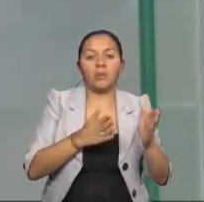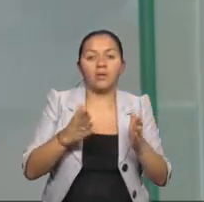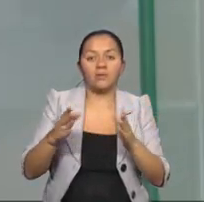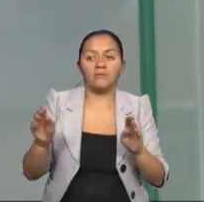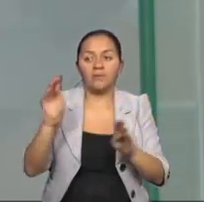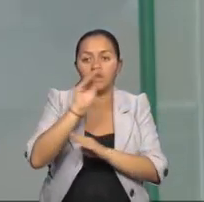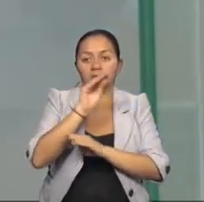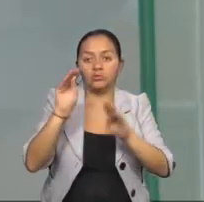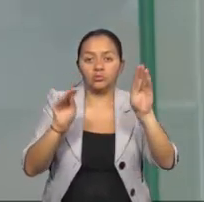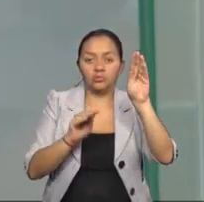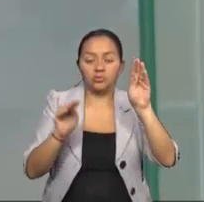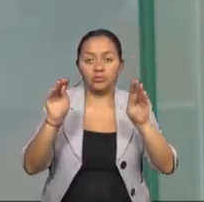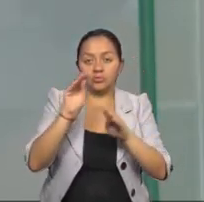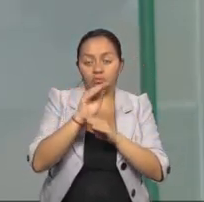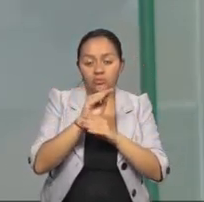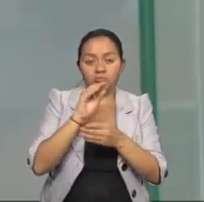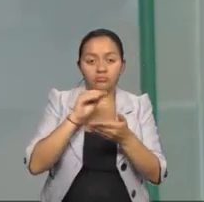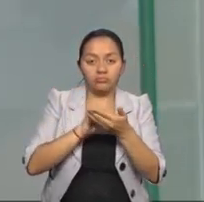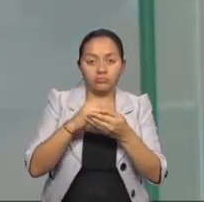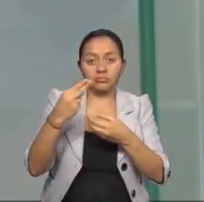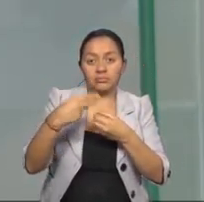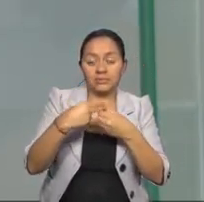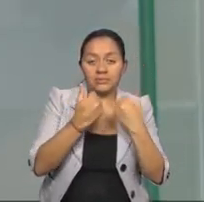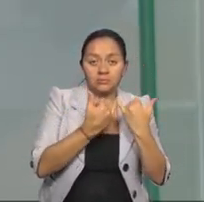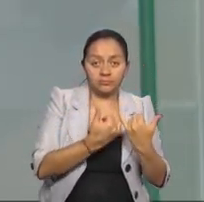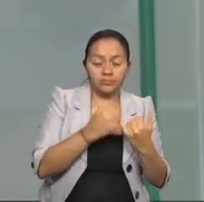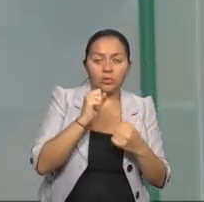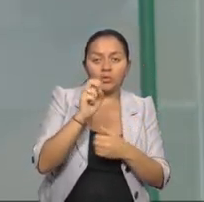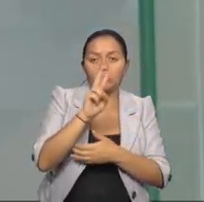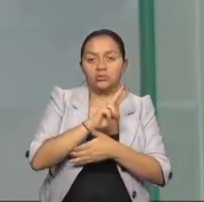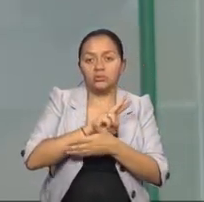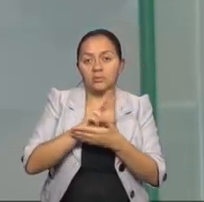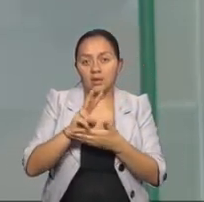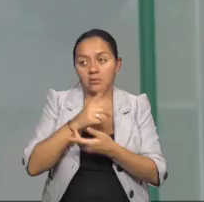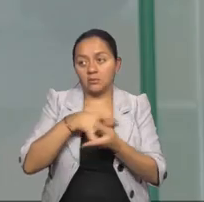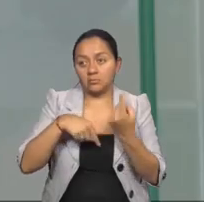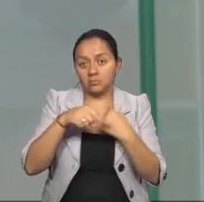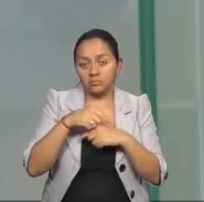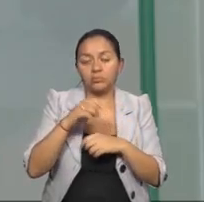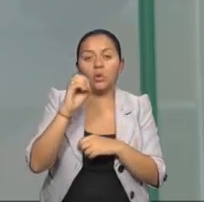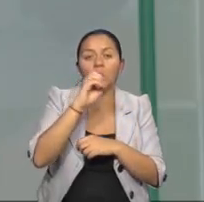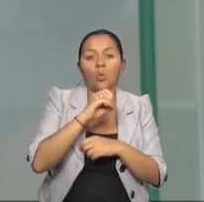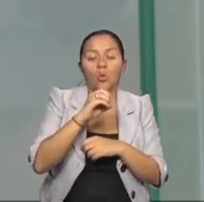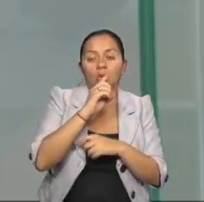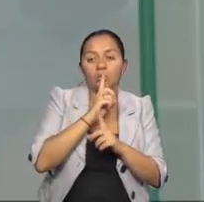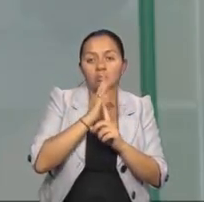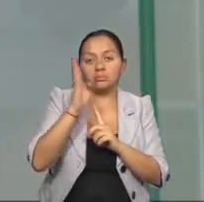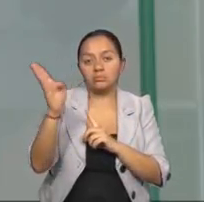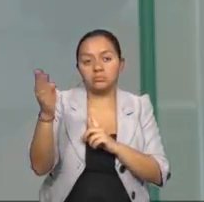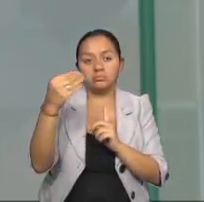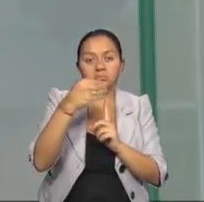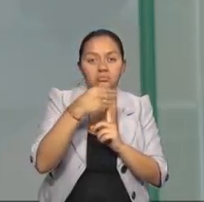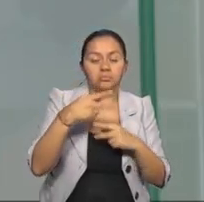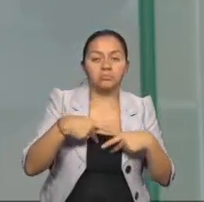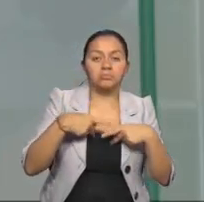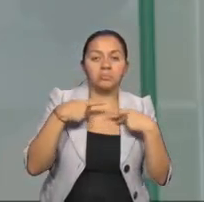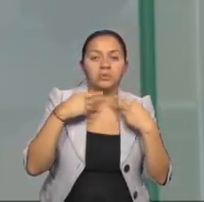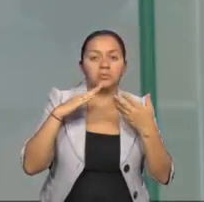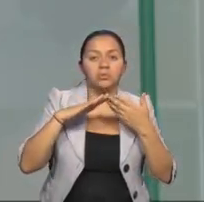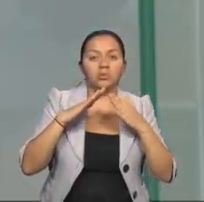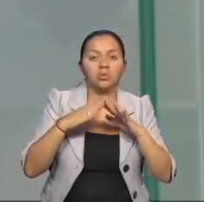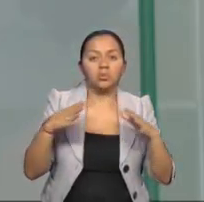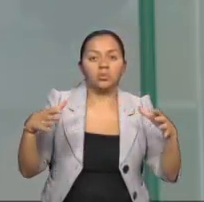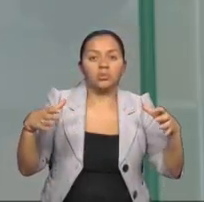una participación momentánea de regresas de dos semanas o te trasladas y convives con la comunidad